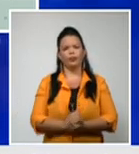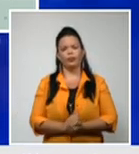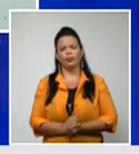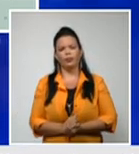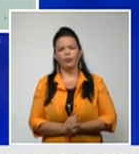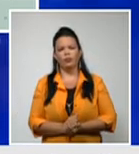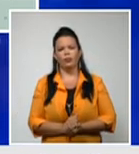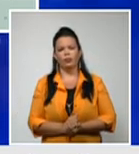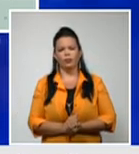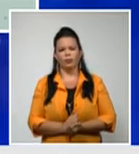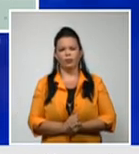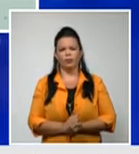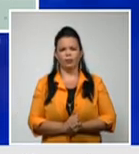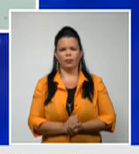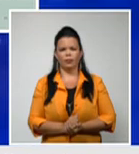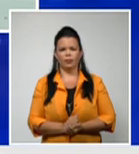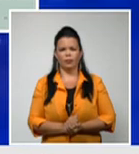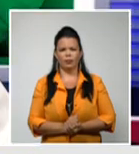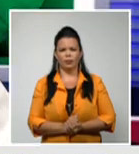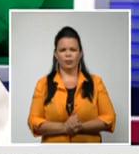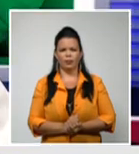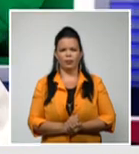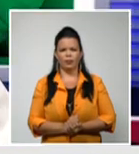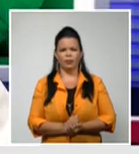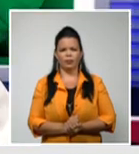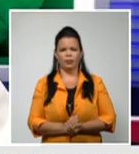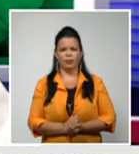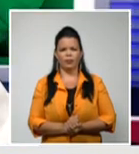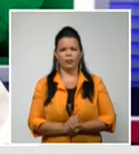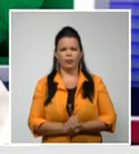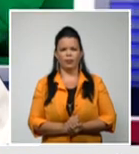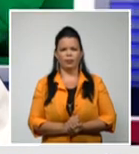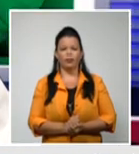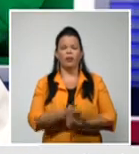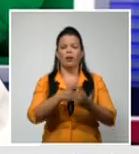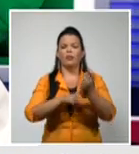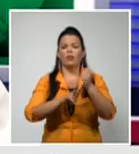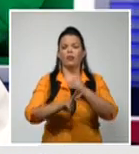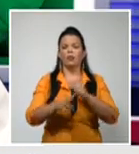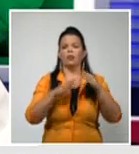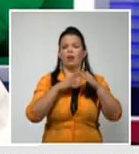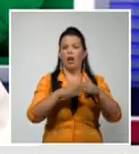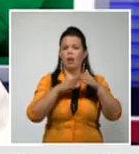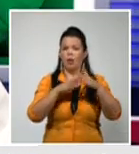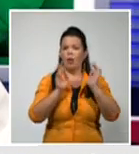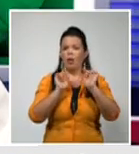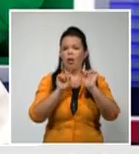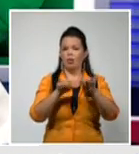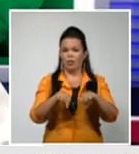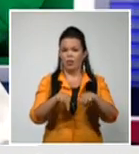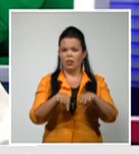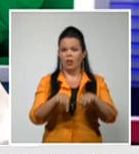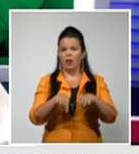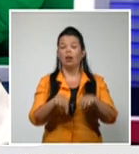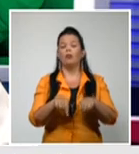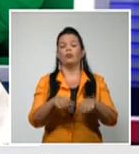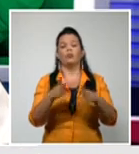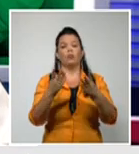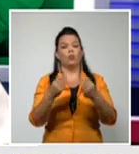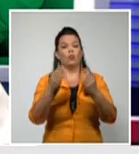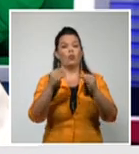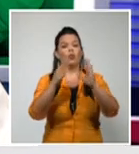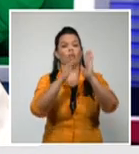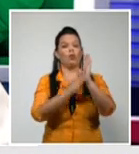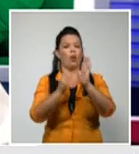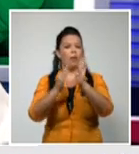bajo en los últimos 15 días. Granma, una provincia que estuvo meses sin